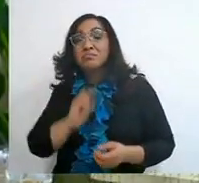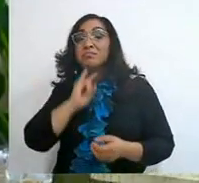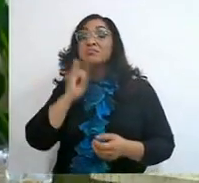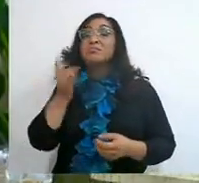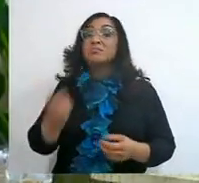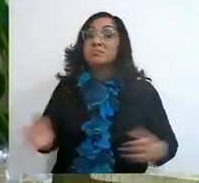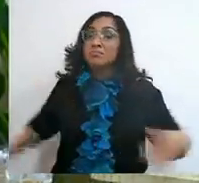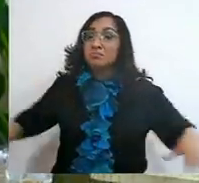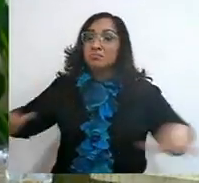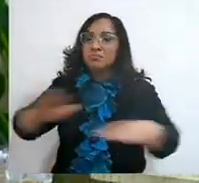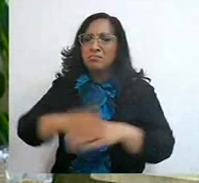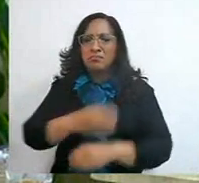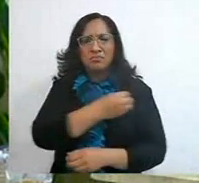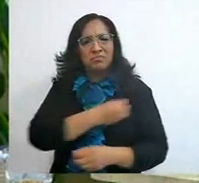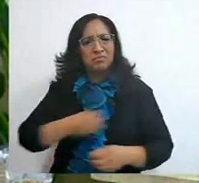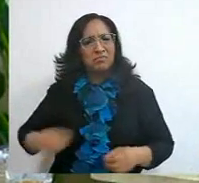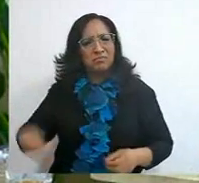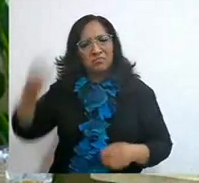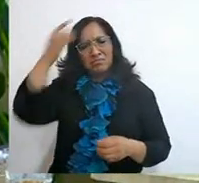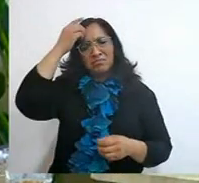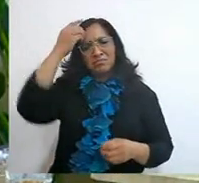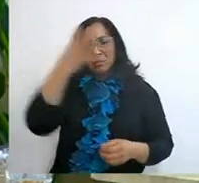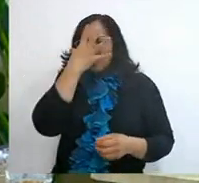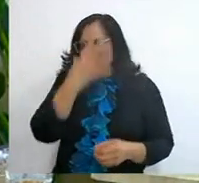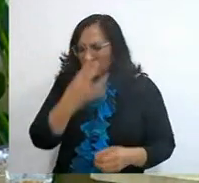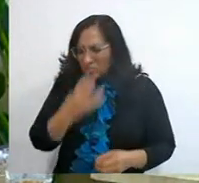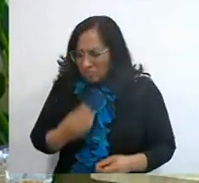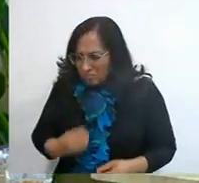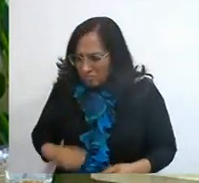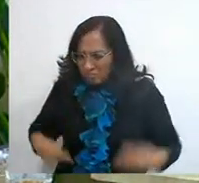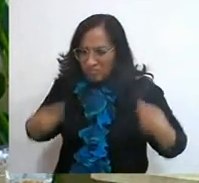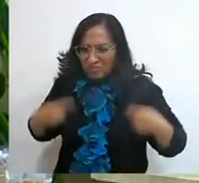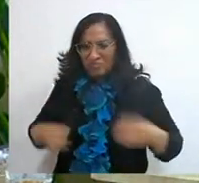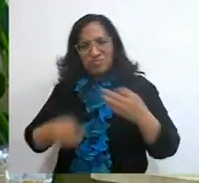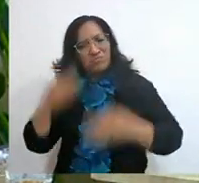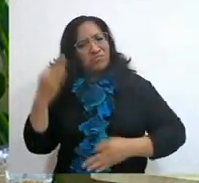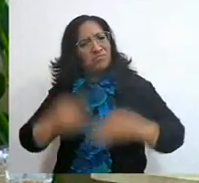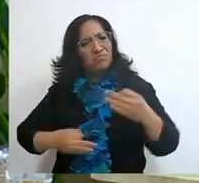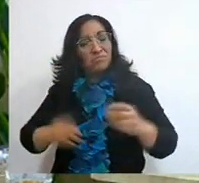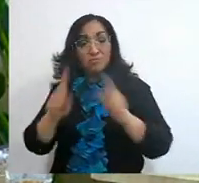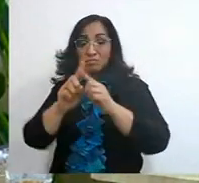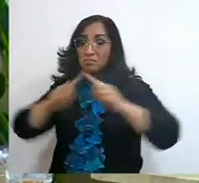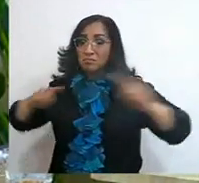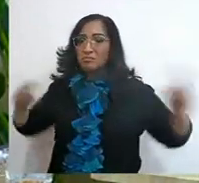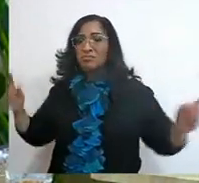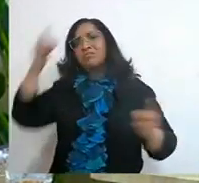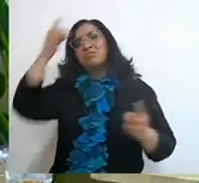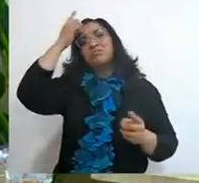cambiando el orden de Dios, entristece el corazón del justo y lo aleja